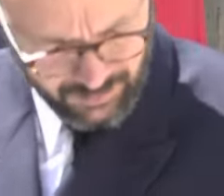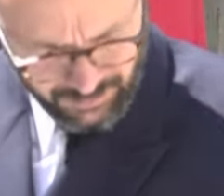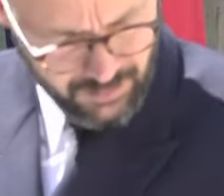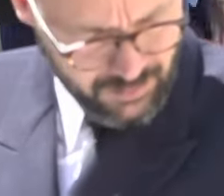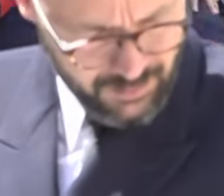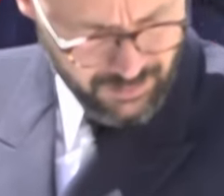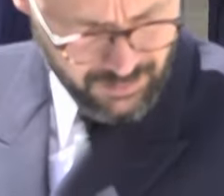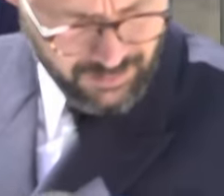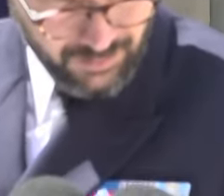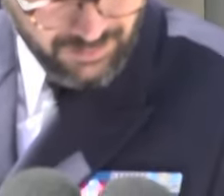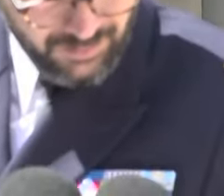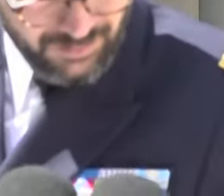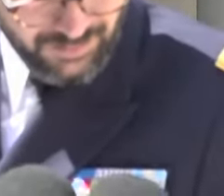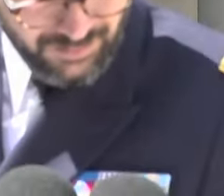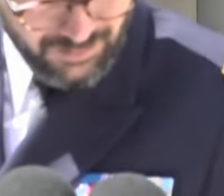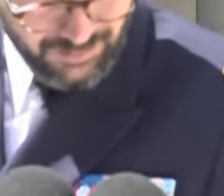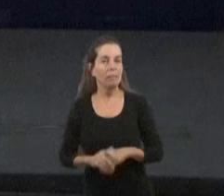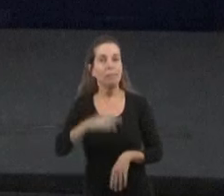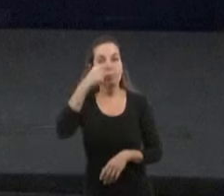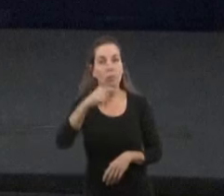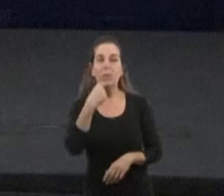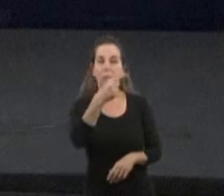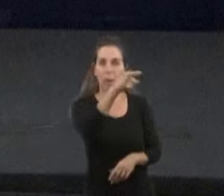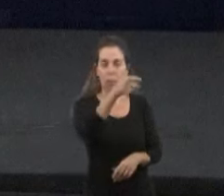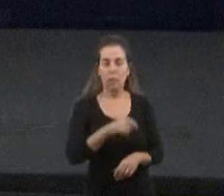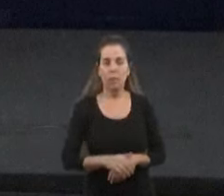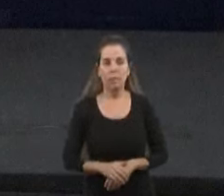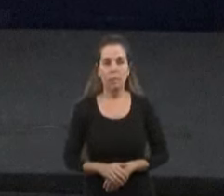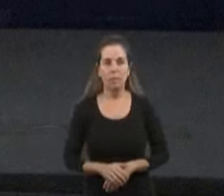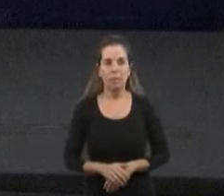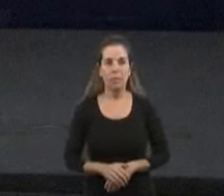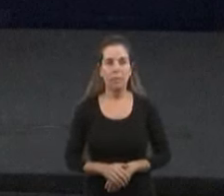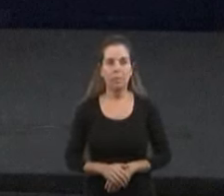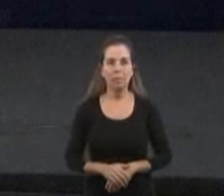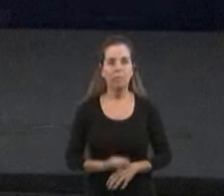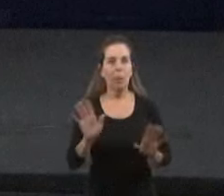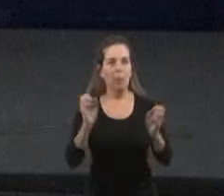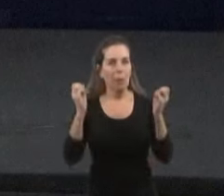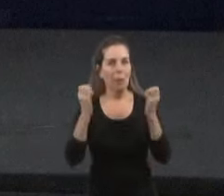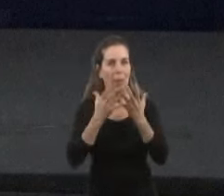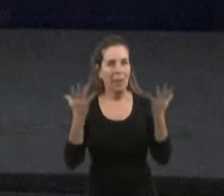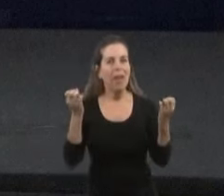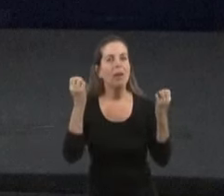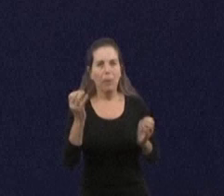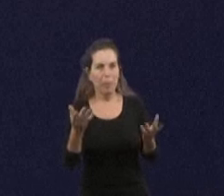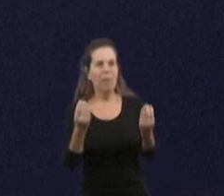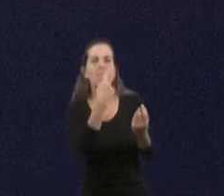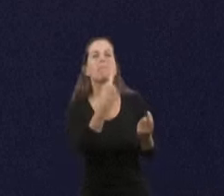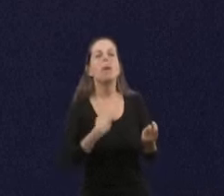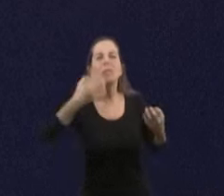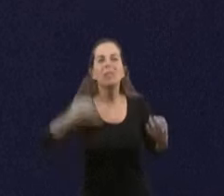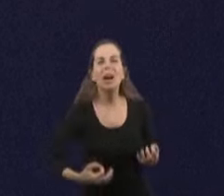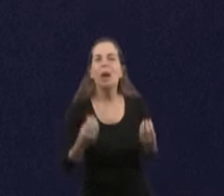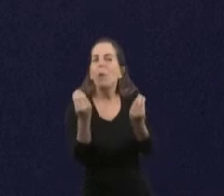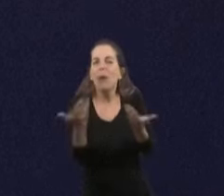Europea pidieron total transparencia sobre el proceso y los gobiernos de Argentina Costa Rica Ecuador Guatemala Perú República Dominicana y